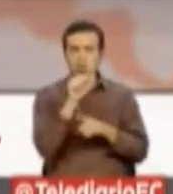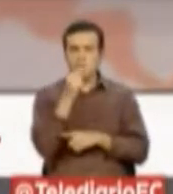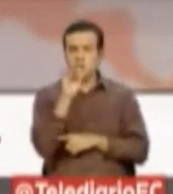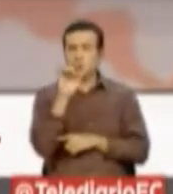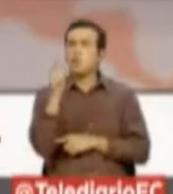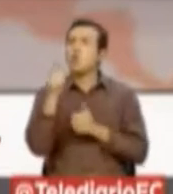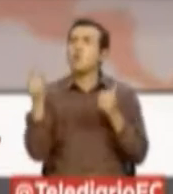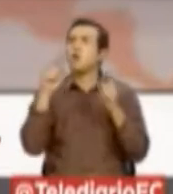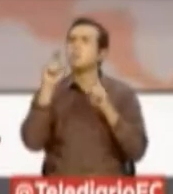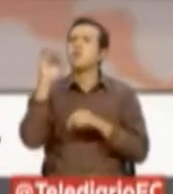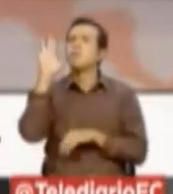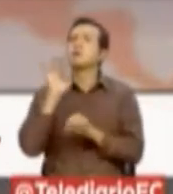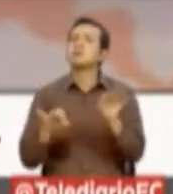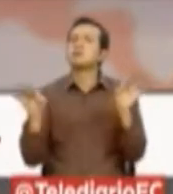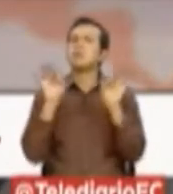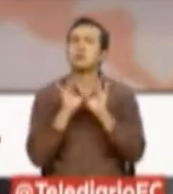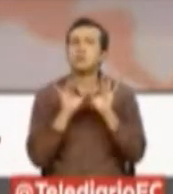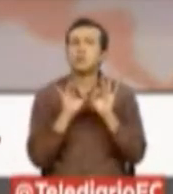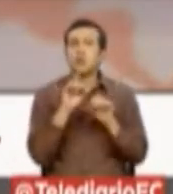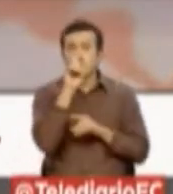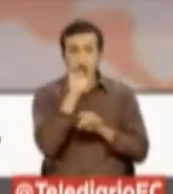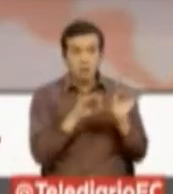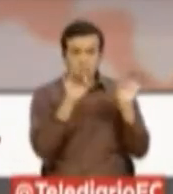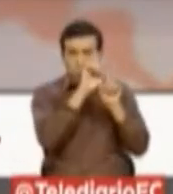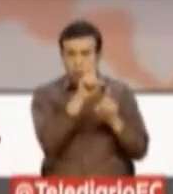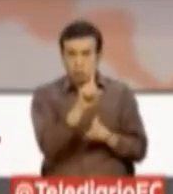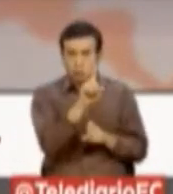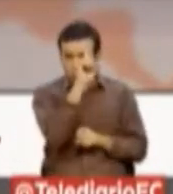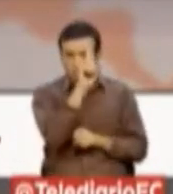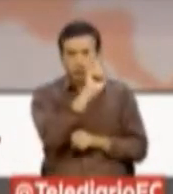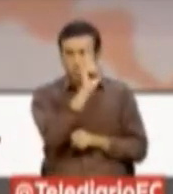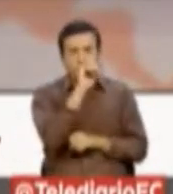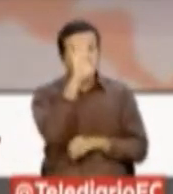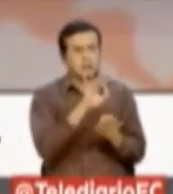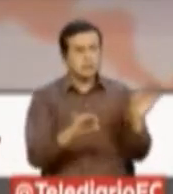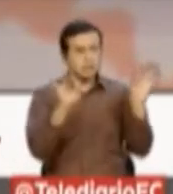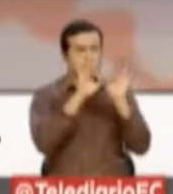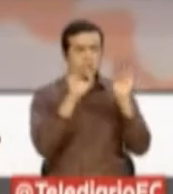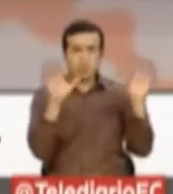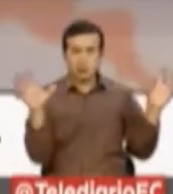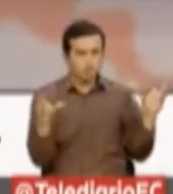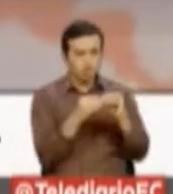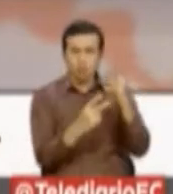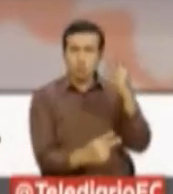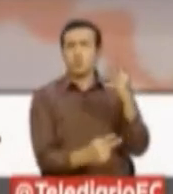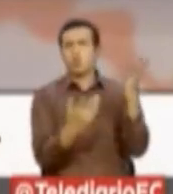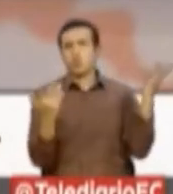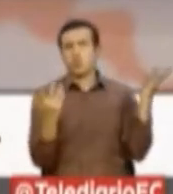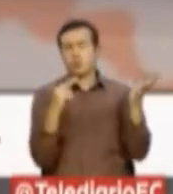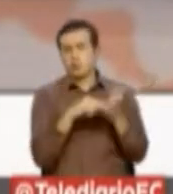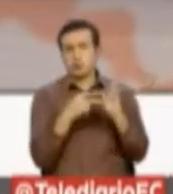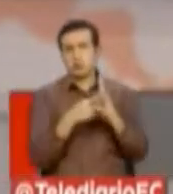pregunta más importante no hay una pregunta más importante en la consulta lo más importante es la consulta consulta misma es decir la posibilidad